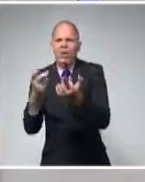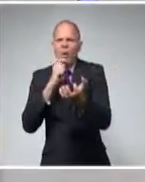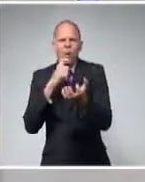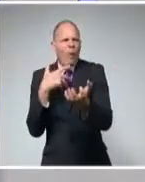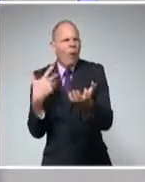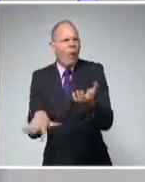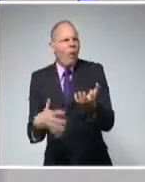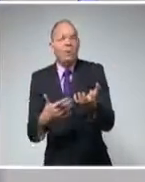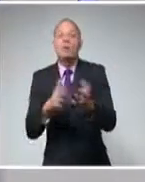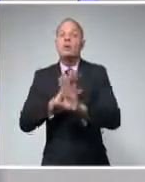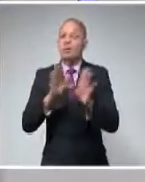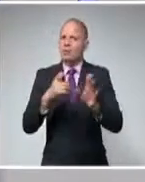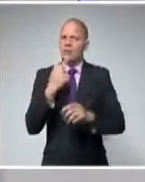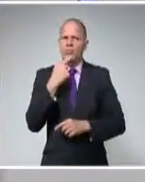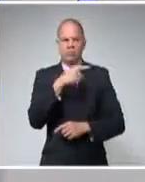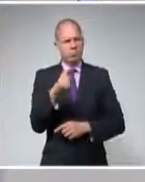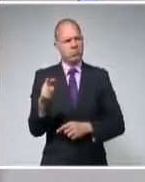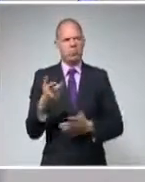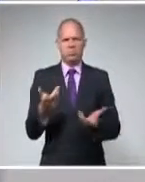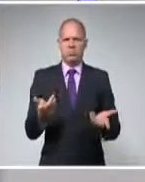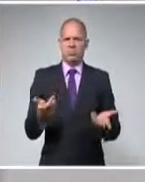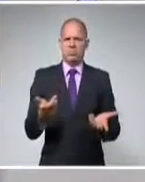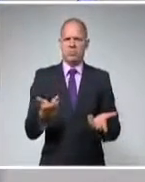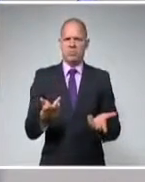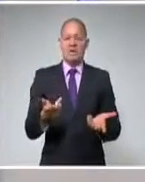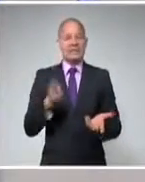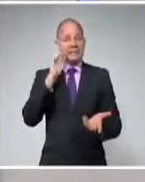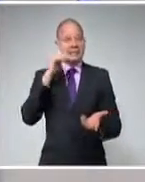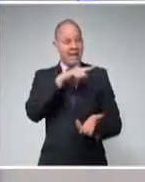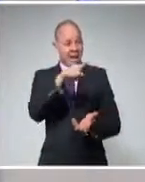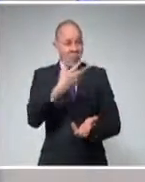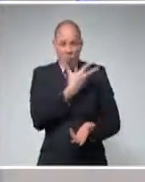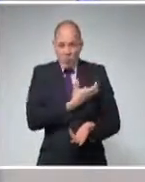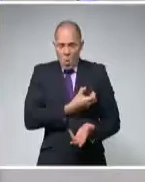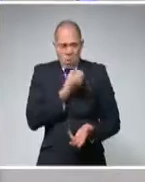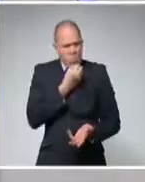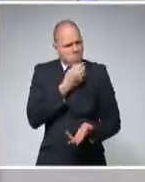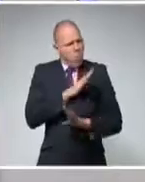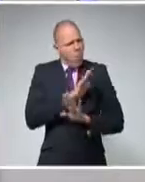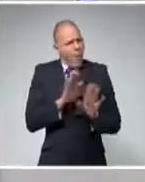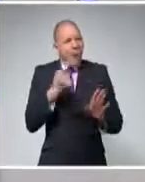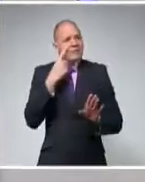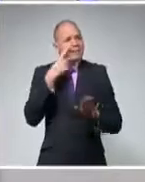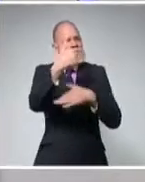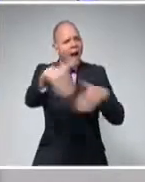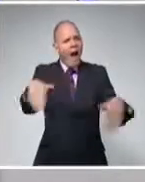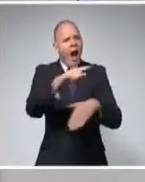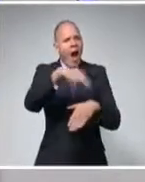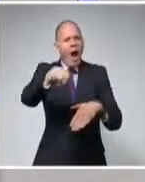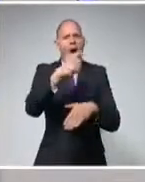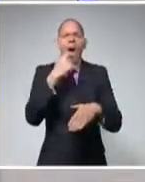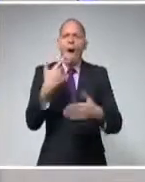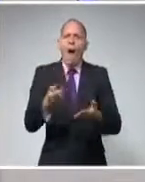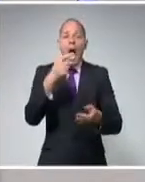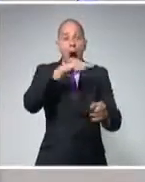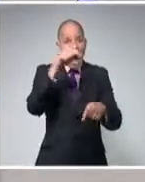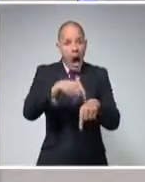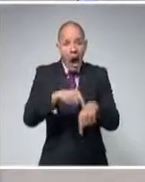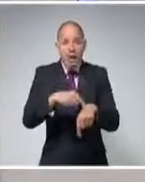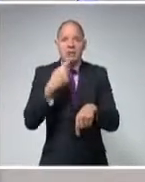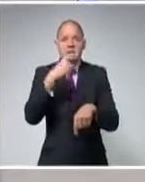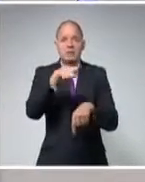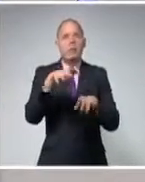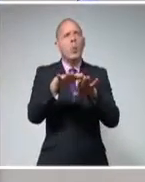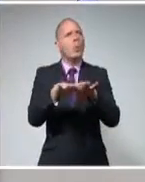digo por experiencia propia. A pesar de todo lo que han pasado, en la mayoría de las calles de Siria se respira actualmente